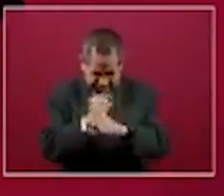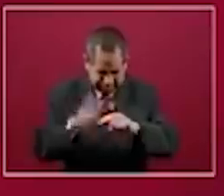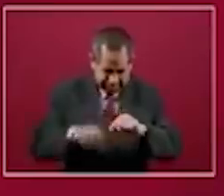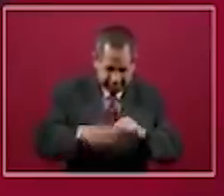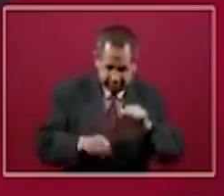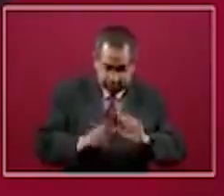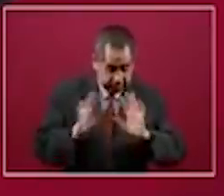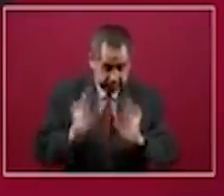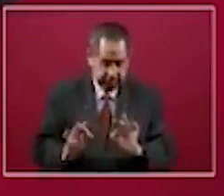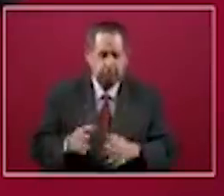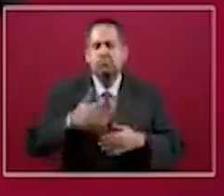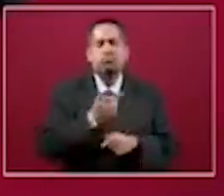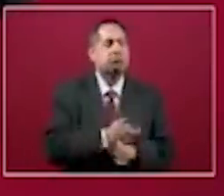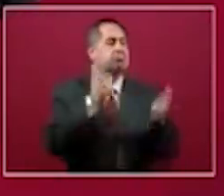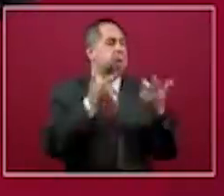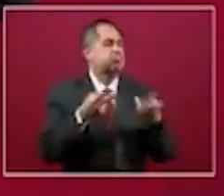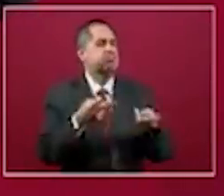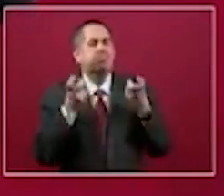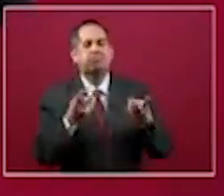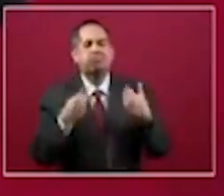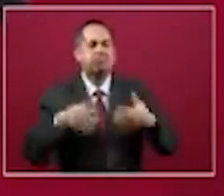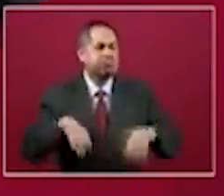para poder robar